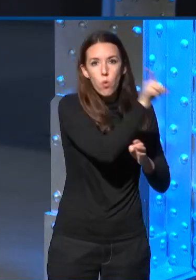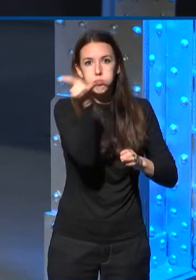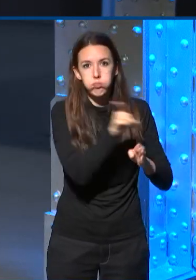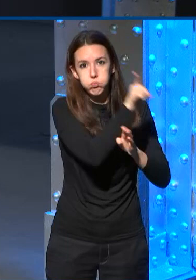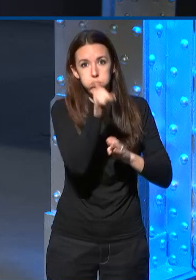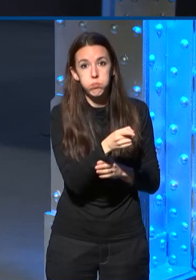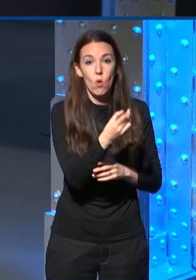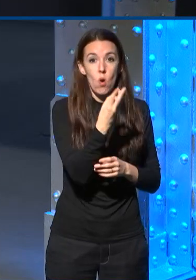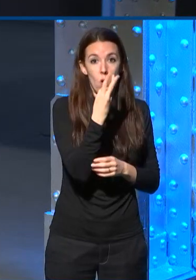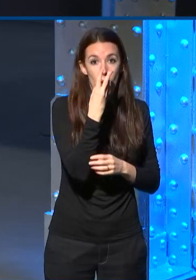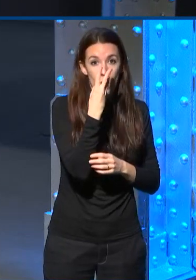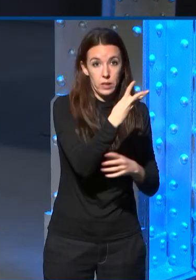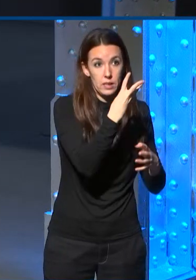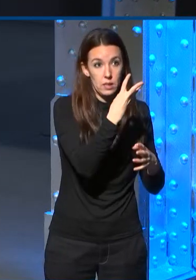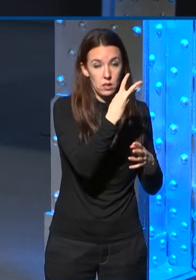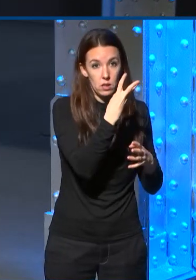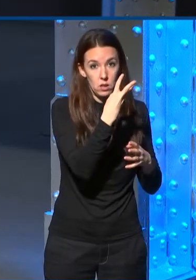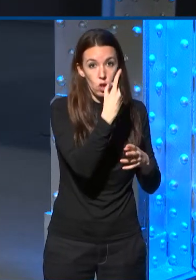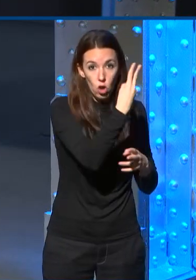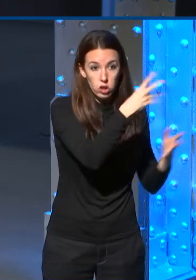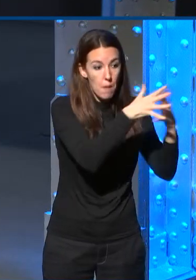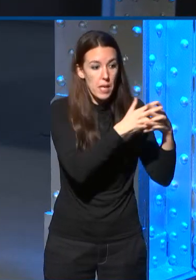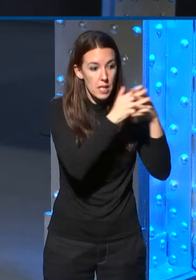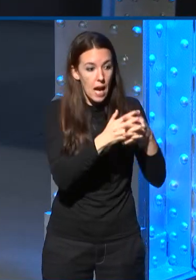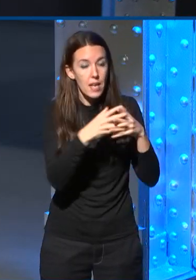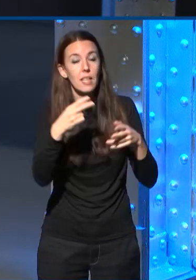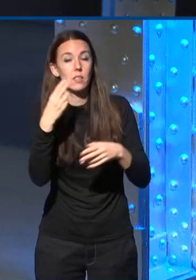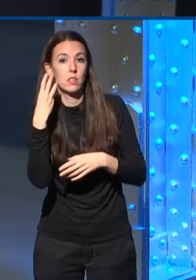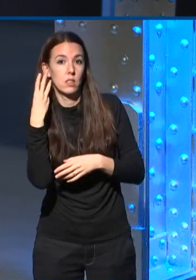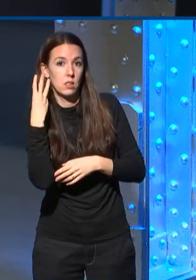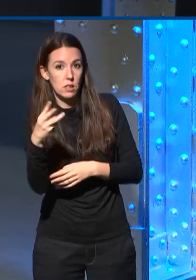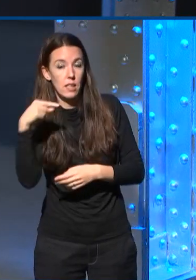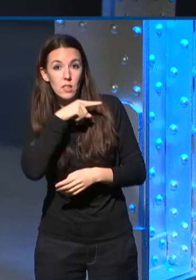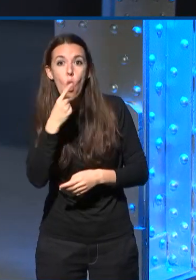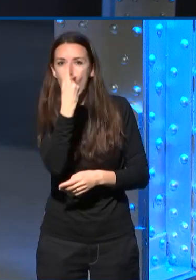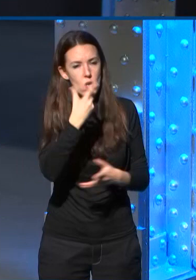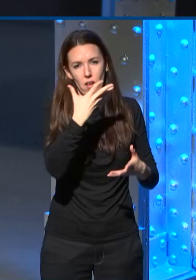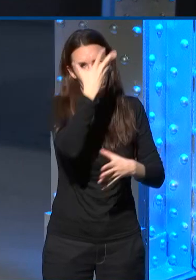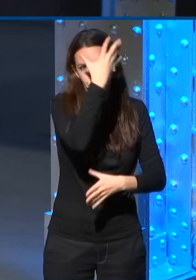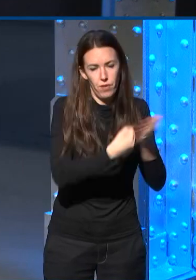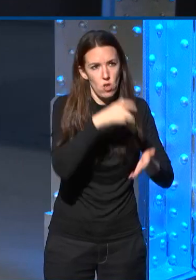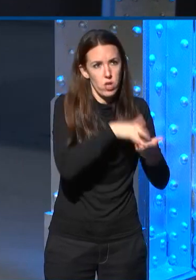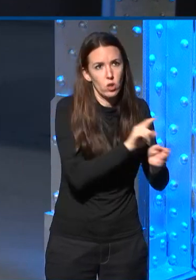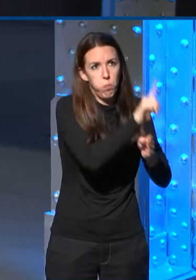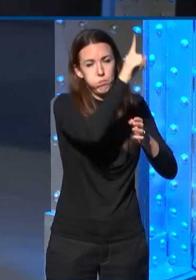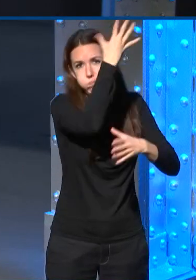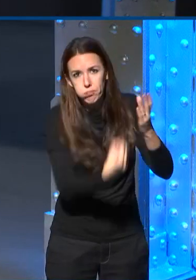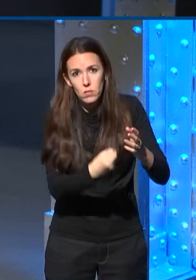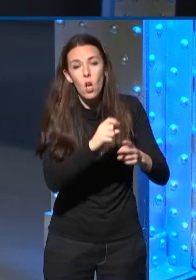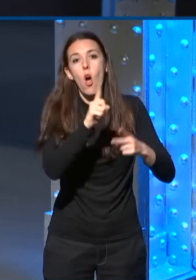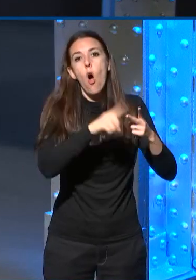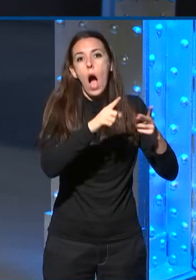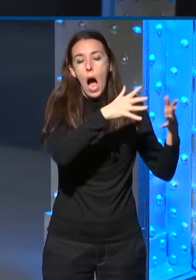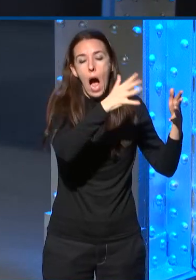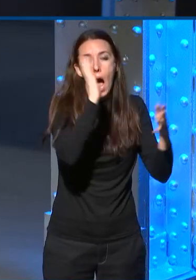3 soviéticas y 2 americanas. Una de cada lado fracasó directamente en el lanzamiento, pero 3 más siguieron, la Mariner 9 americana